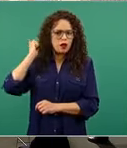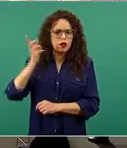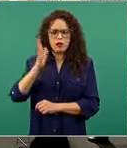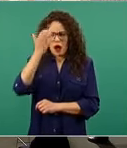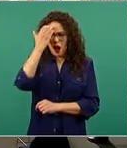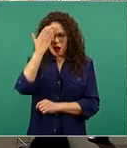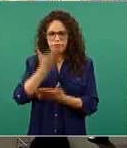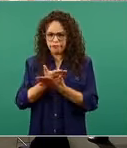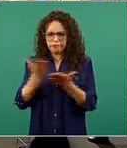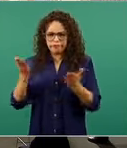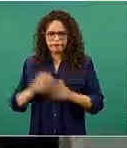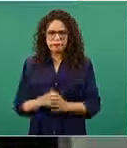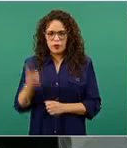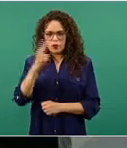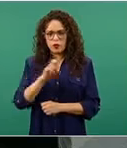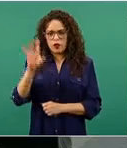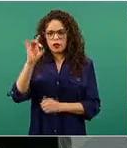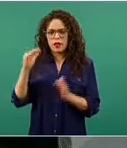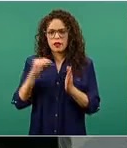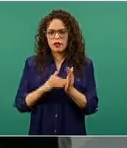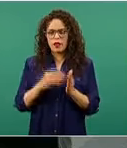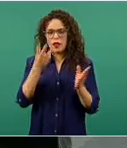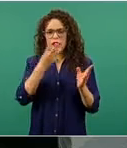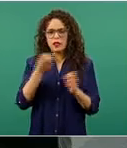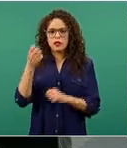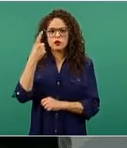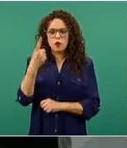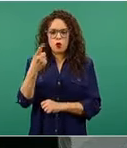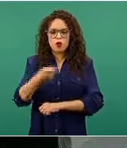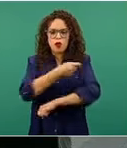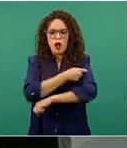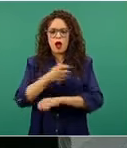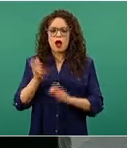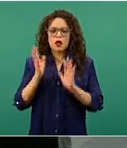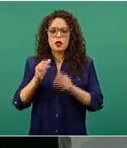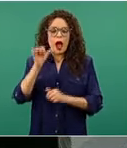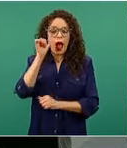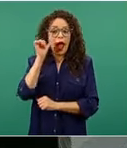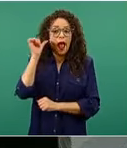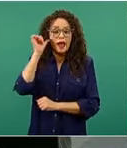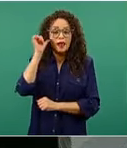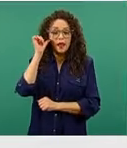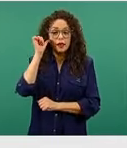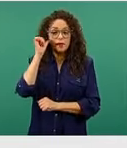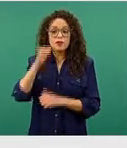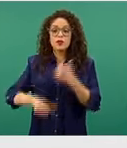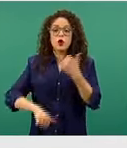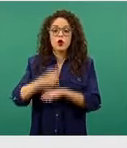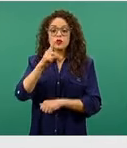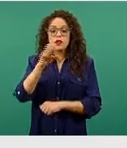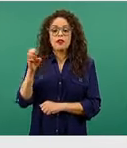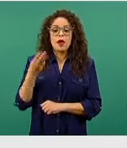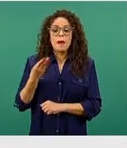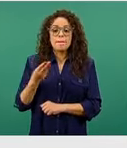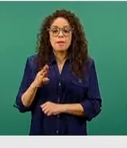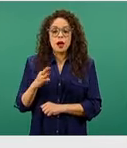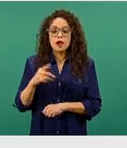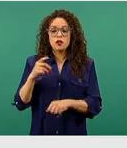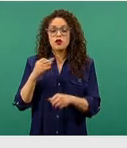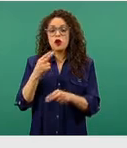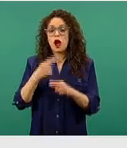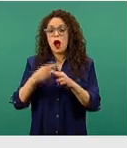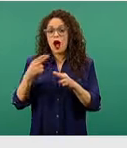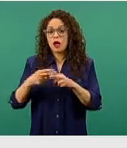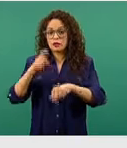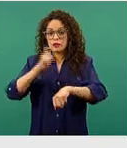conocemos, 230.301 vacunas fueron aplicadas ayer, 11 de mayo, hasta las 9 horas. Ese